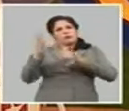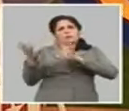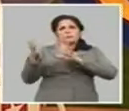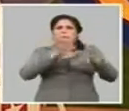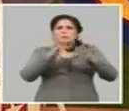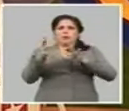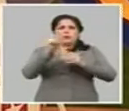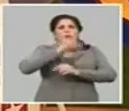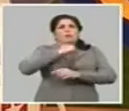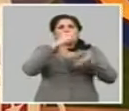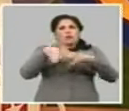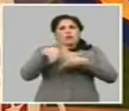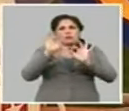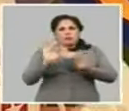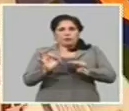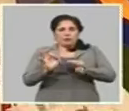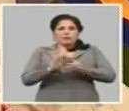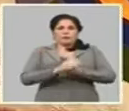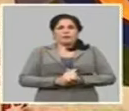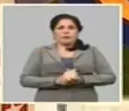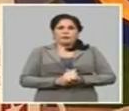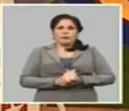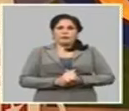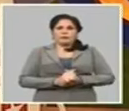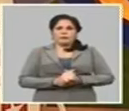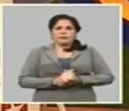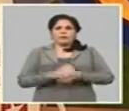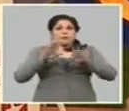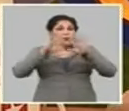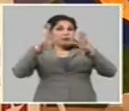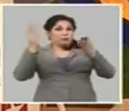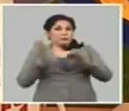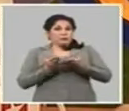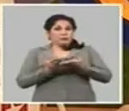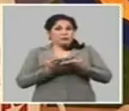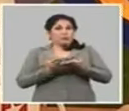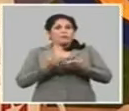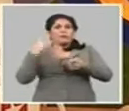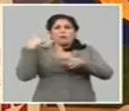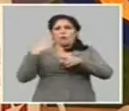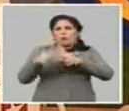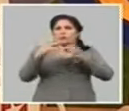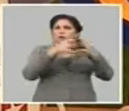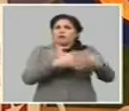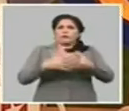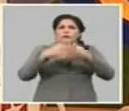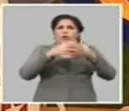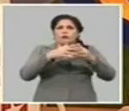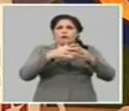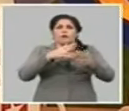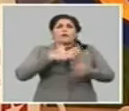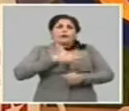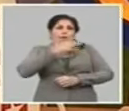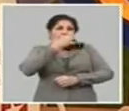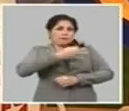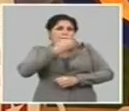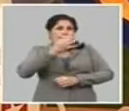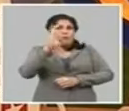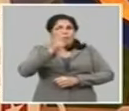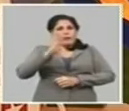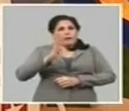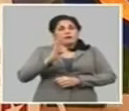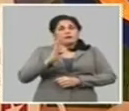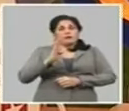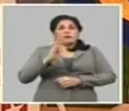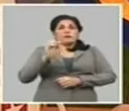de los fallecidos que tiene el mundo además de eeuu que lo comenté brasil tiene un